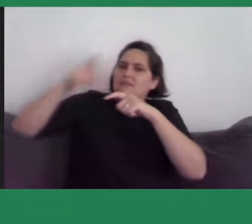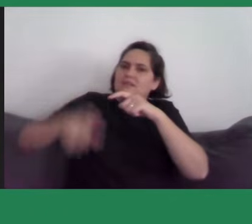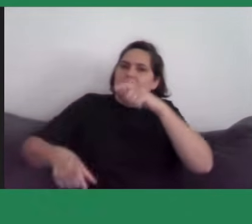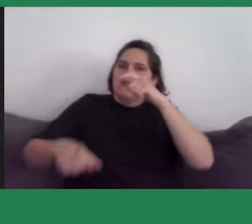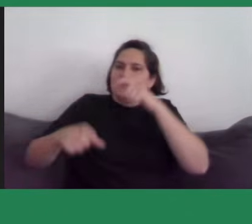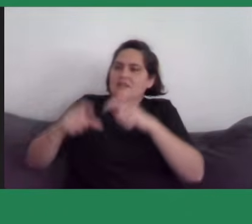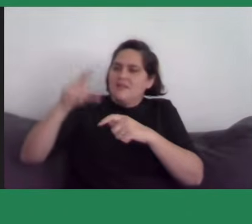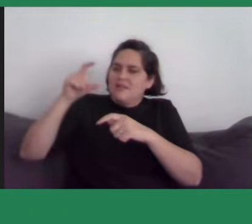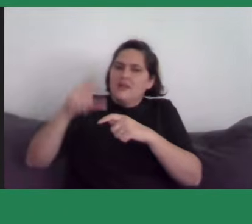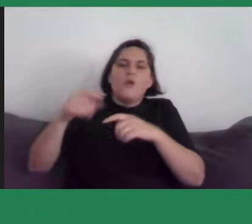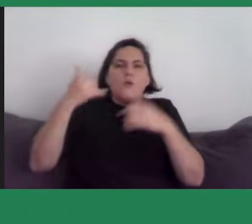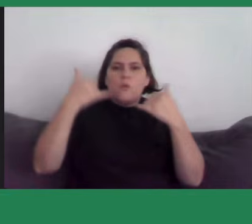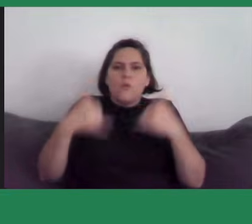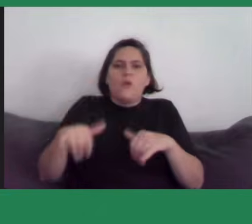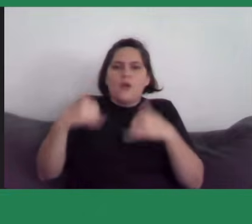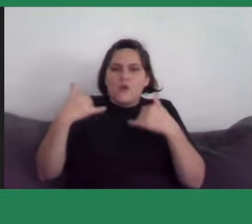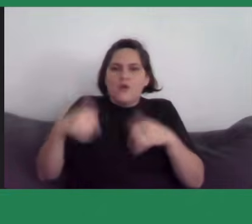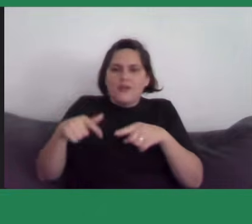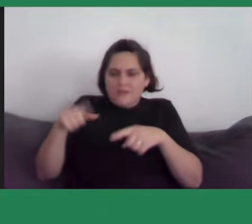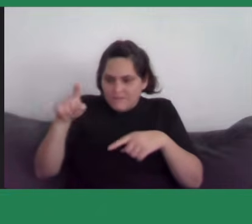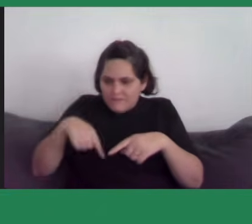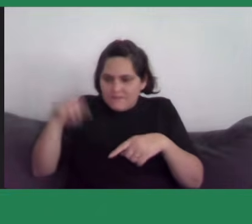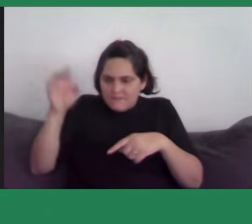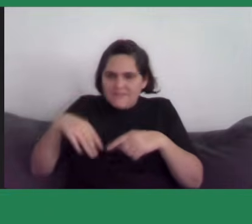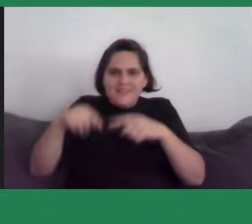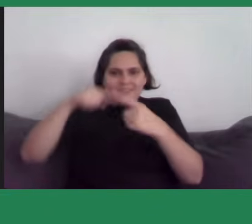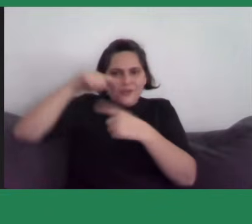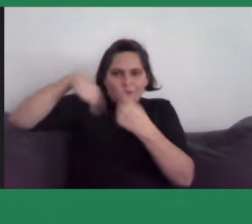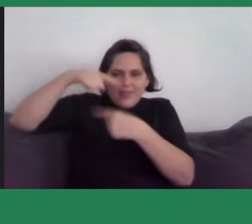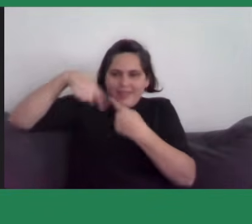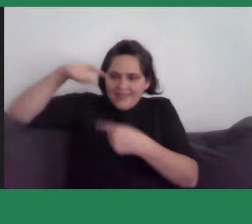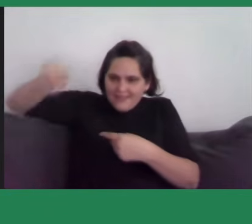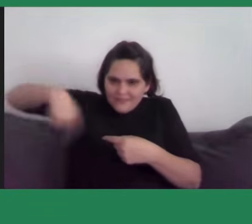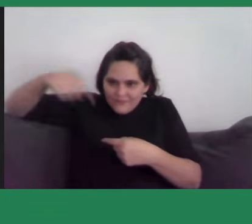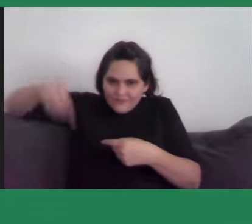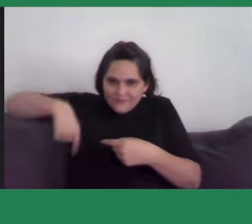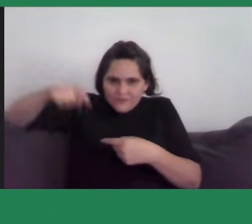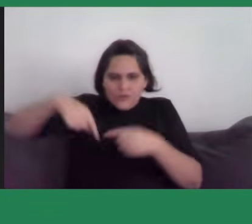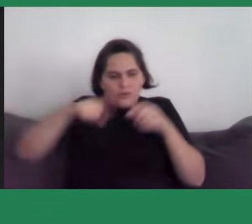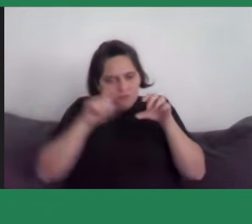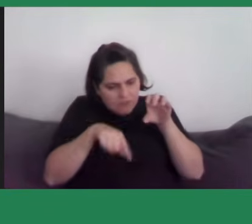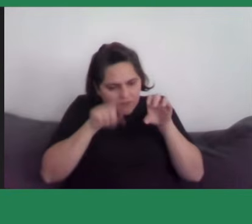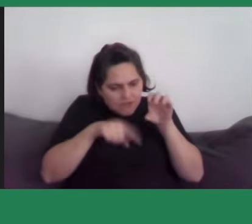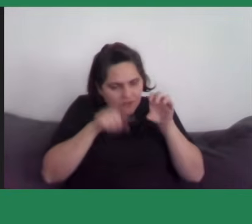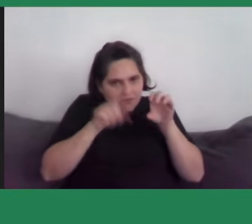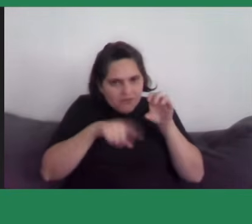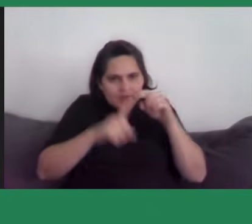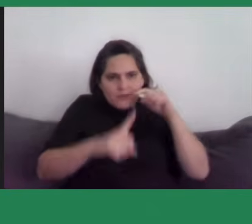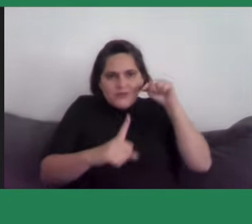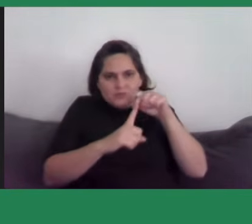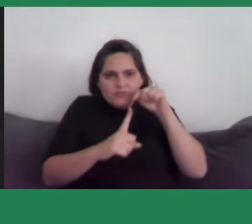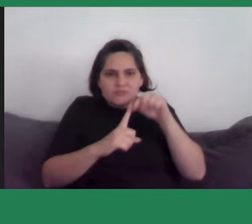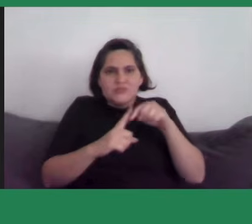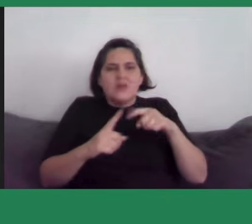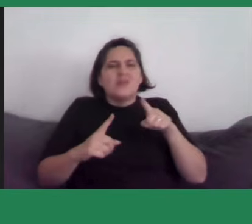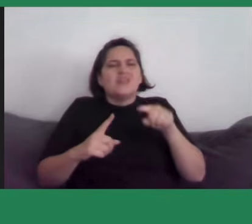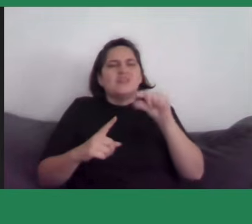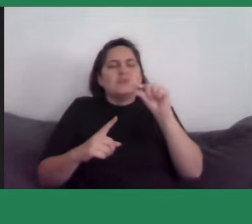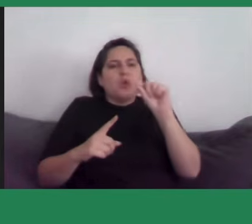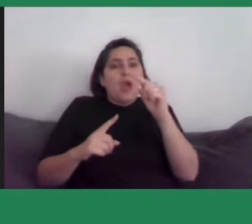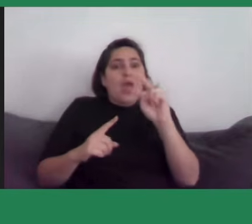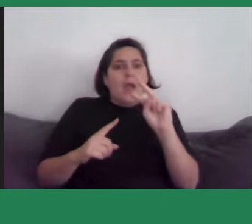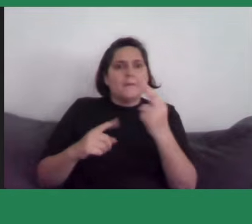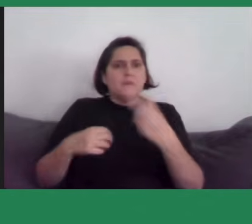empezarlo a hacer girar las rueditas de los autos, etcétera, etcétera. Irritarse ante cambios mínimos,